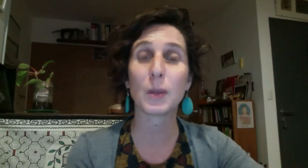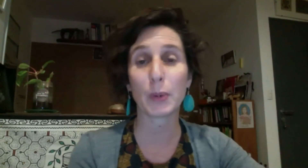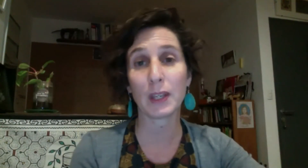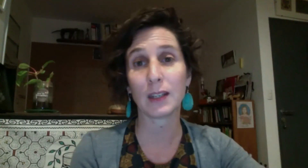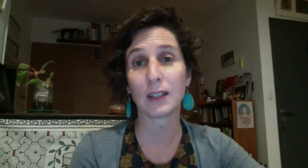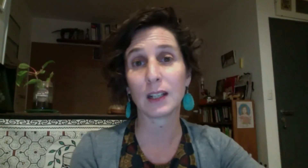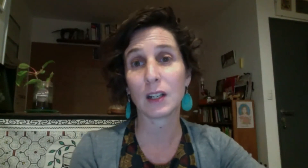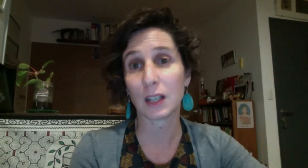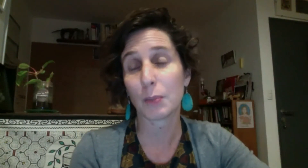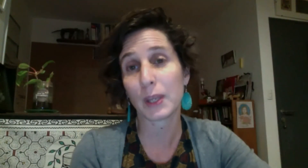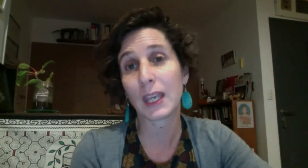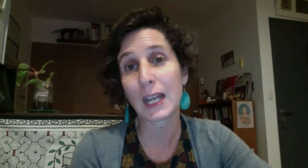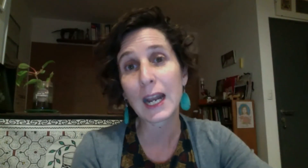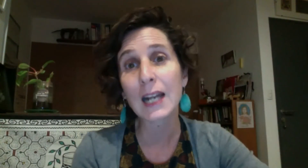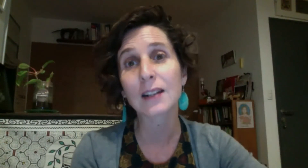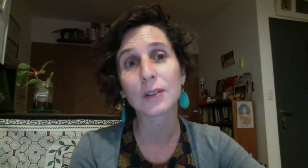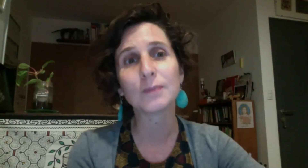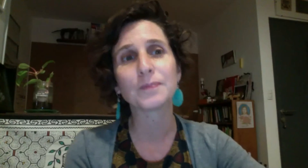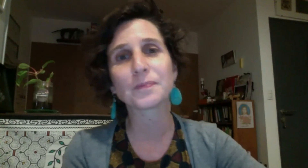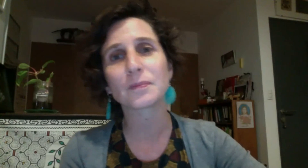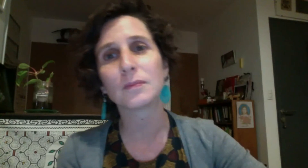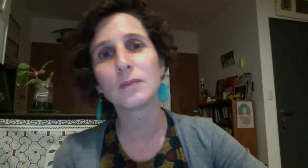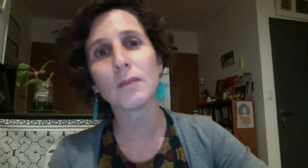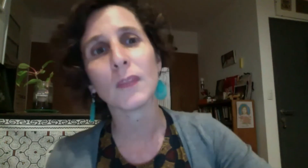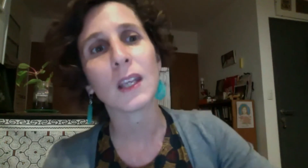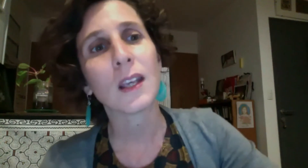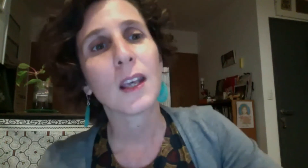efectos que pueden generar, ¿no?